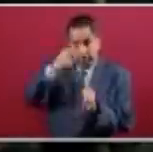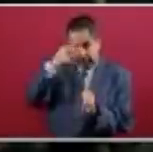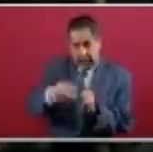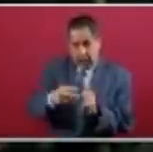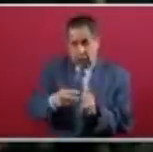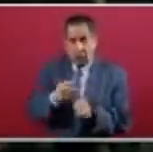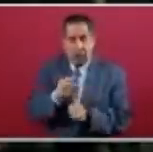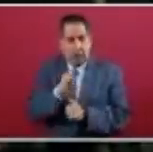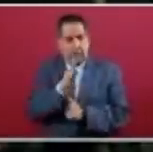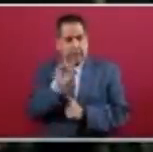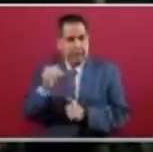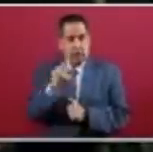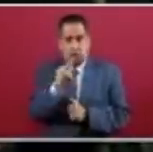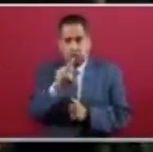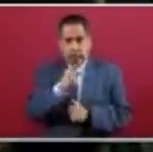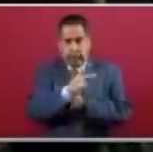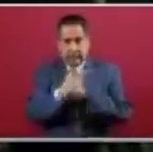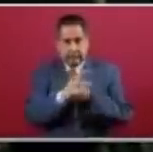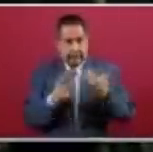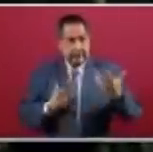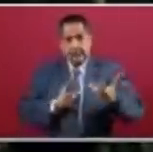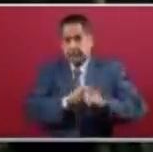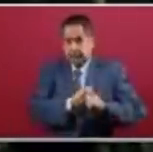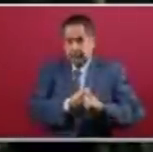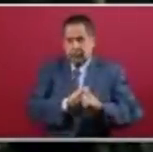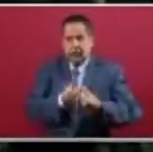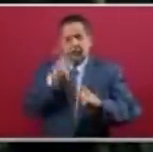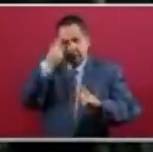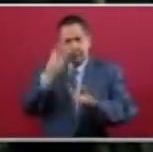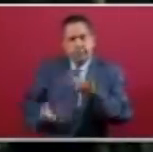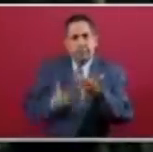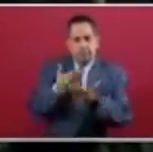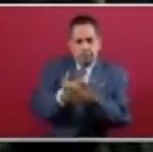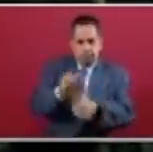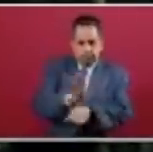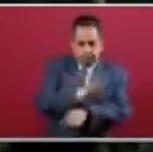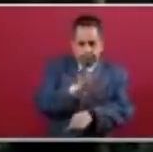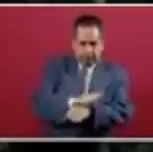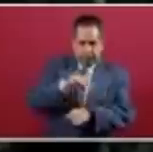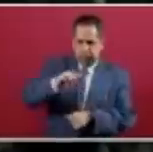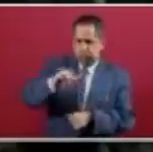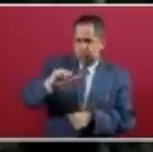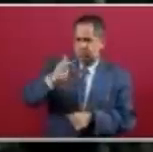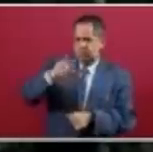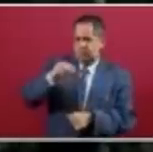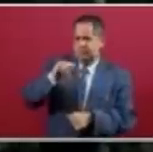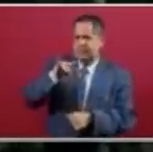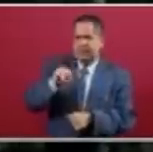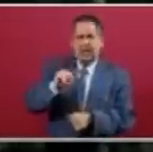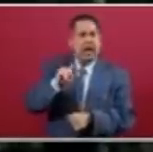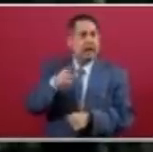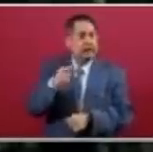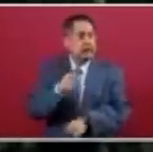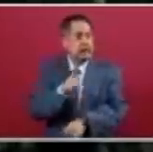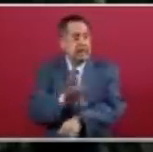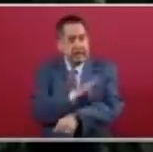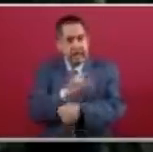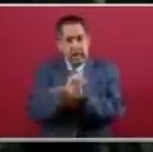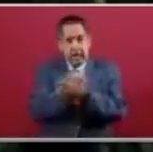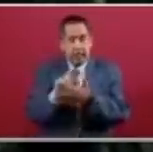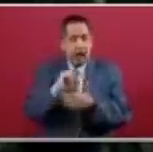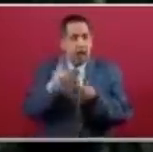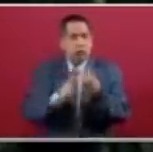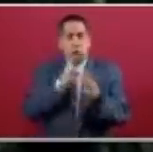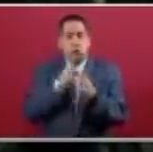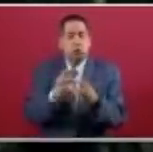somos binacionales, para esa propuesta de la energía magnética. Es energía limpia y sería una